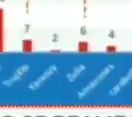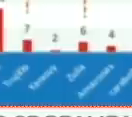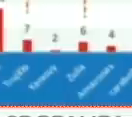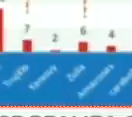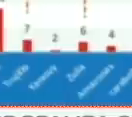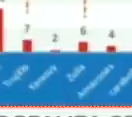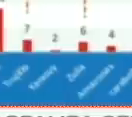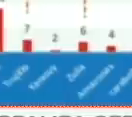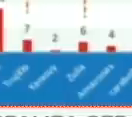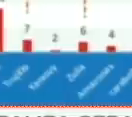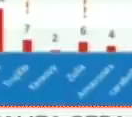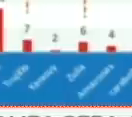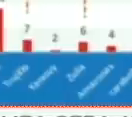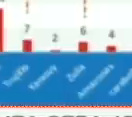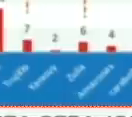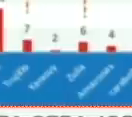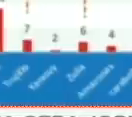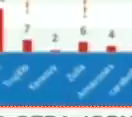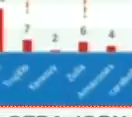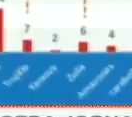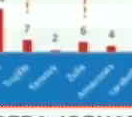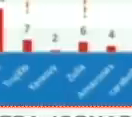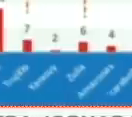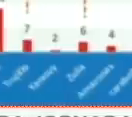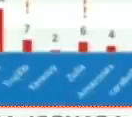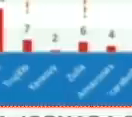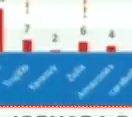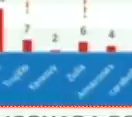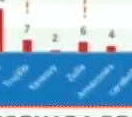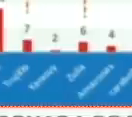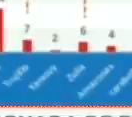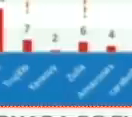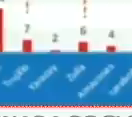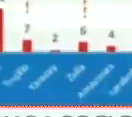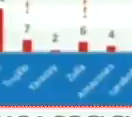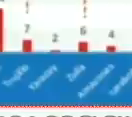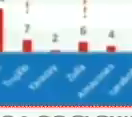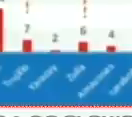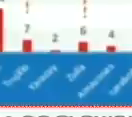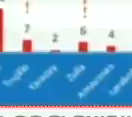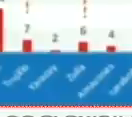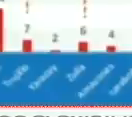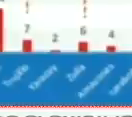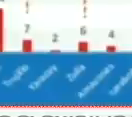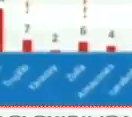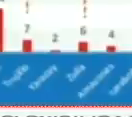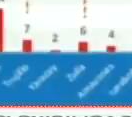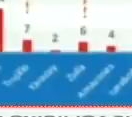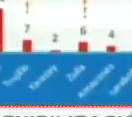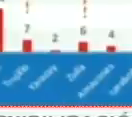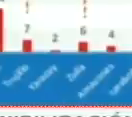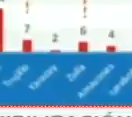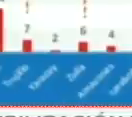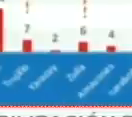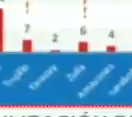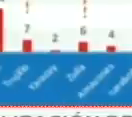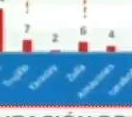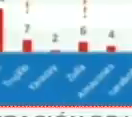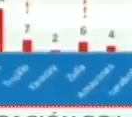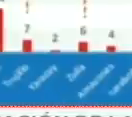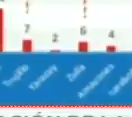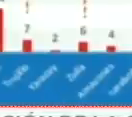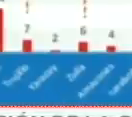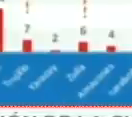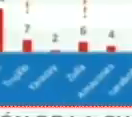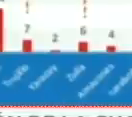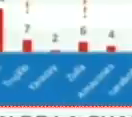pocos amenazantes para Venezuela. Pero también en nuestro país está el epicentro de la pandemia en